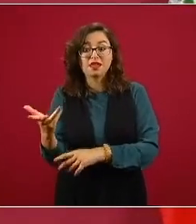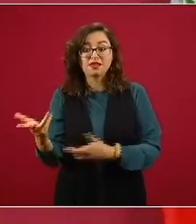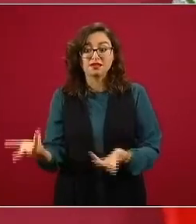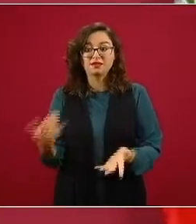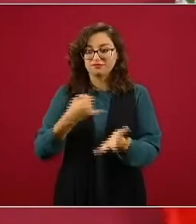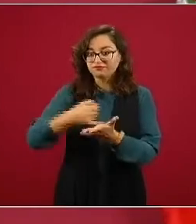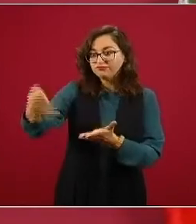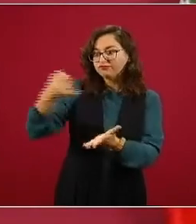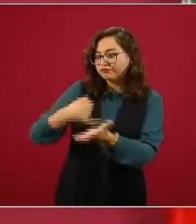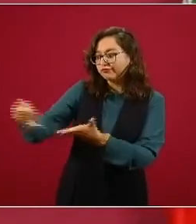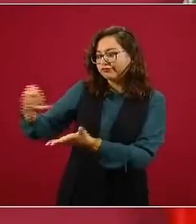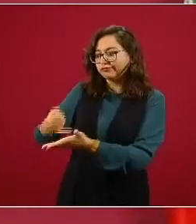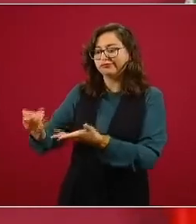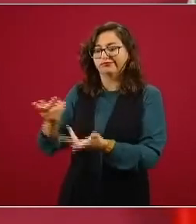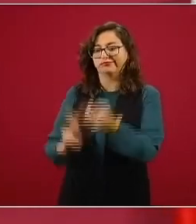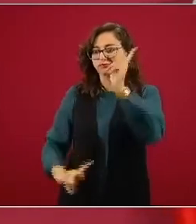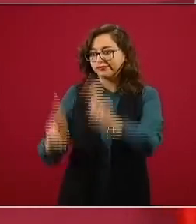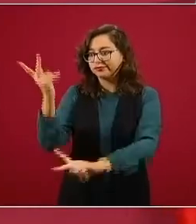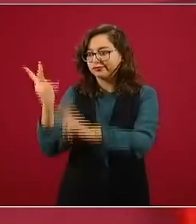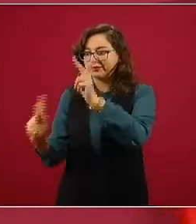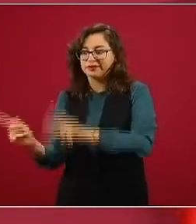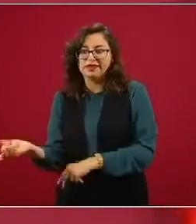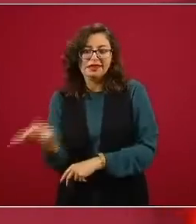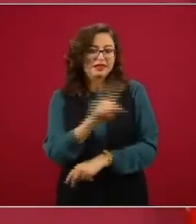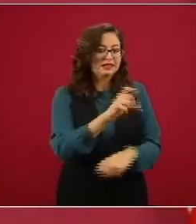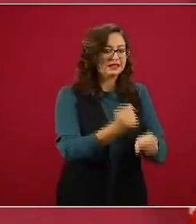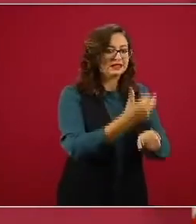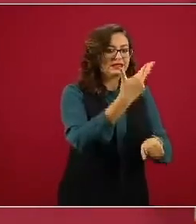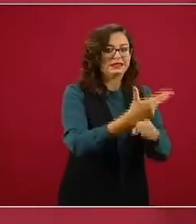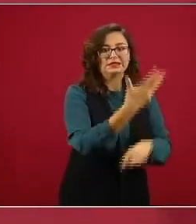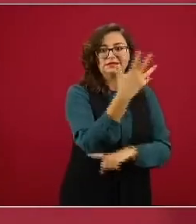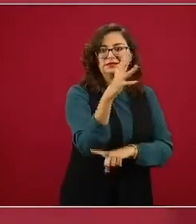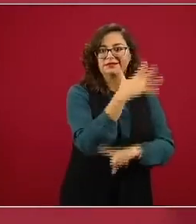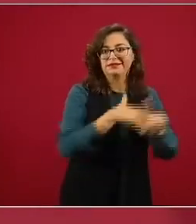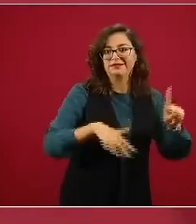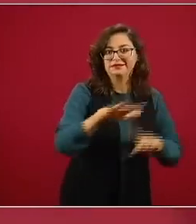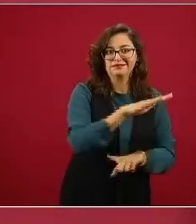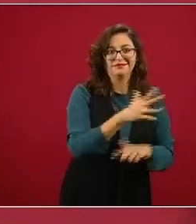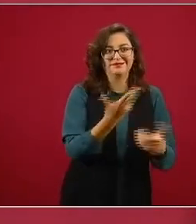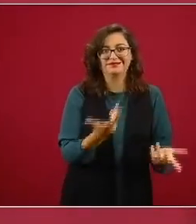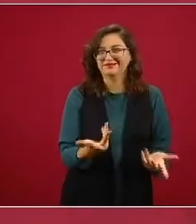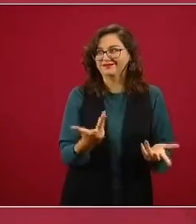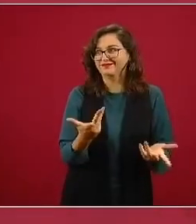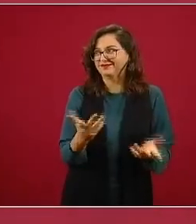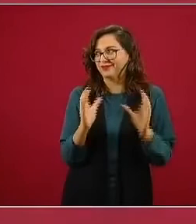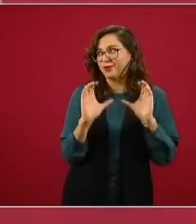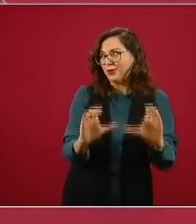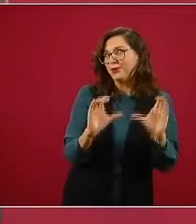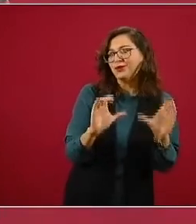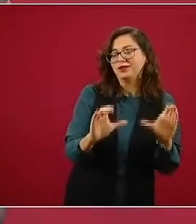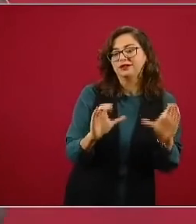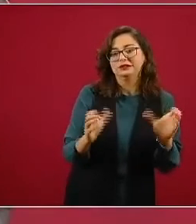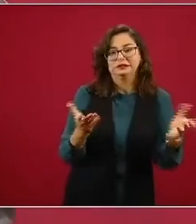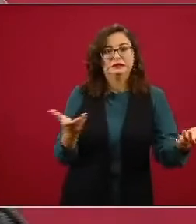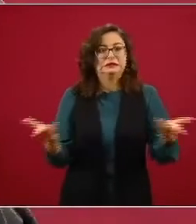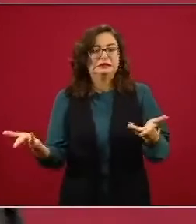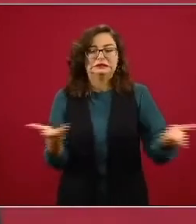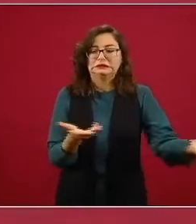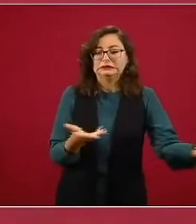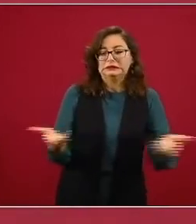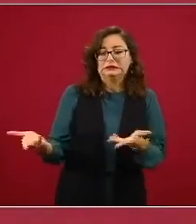el secretario de Medio Ambiente pues, está en lo suyo. Entonces, ¿cómo se